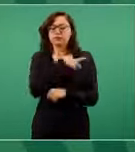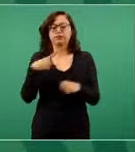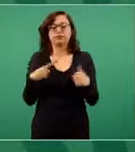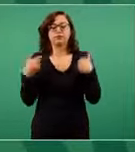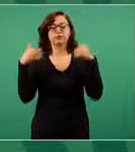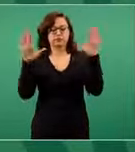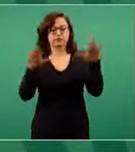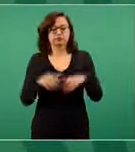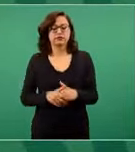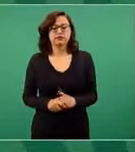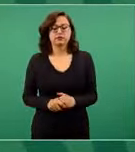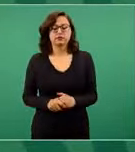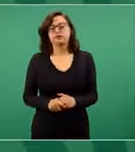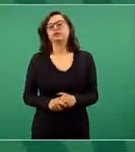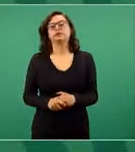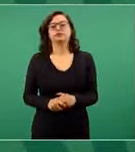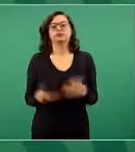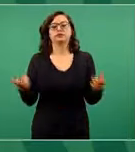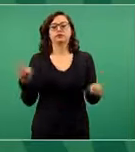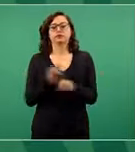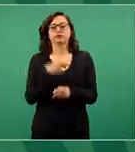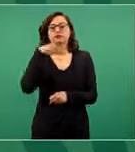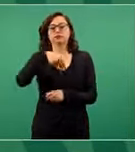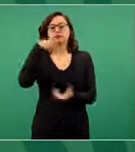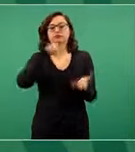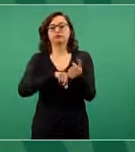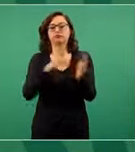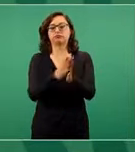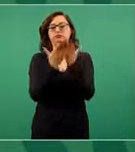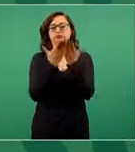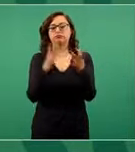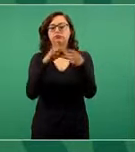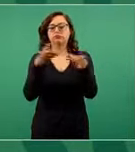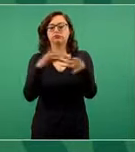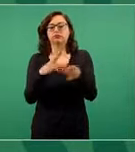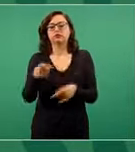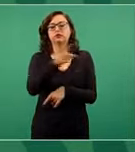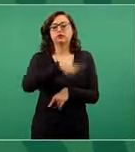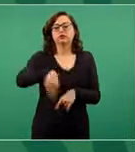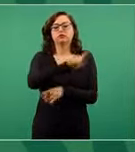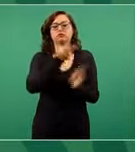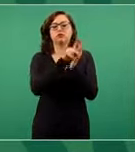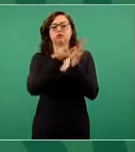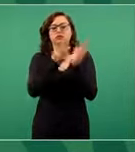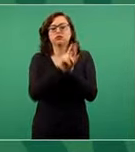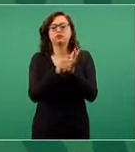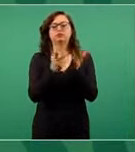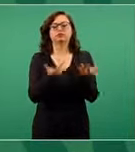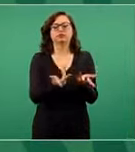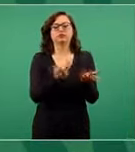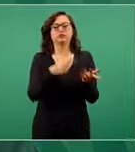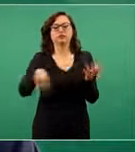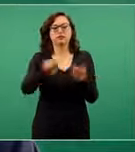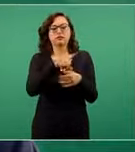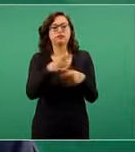el papel de los medios de información y de los intelectuales cuando el